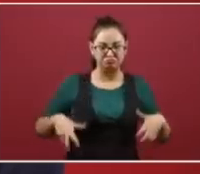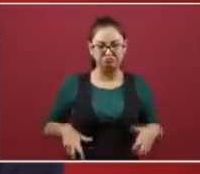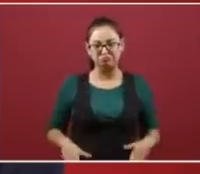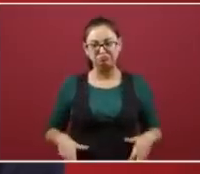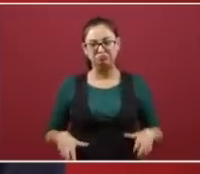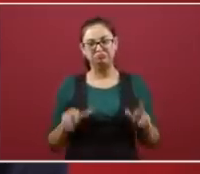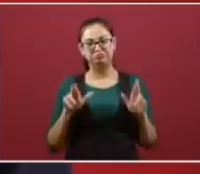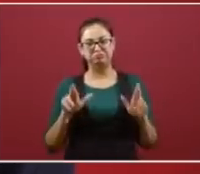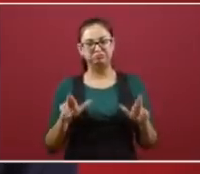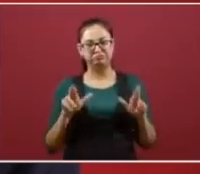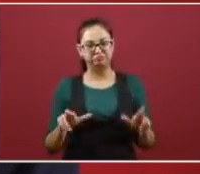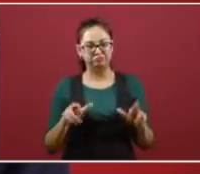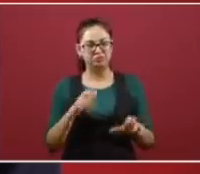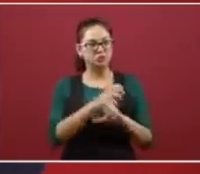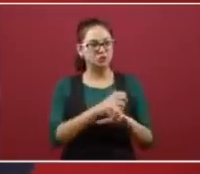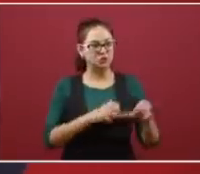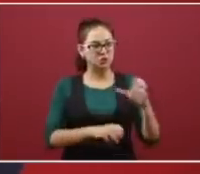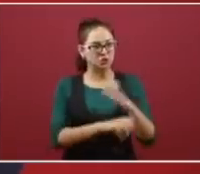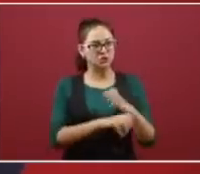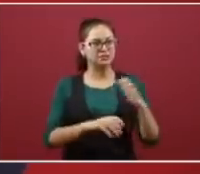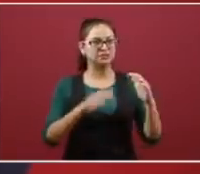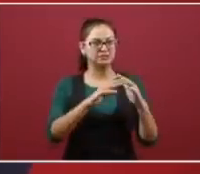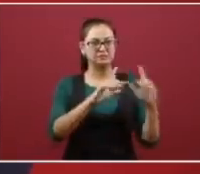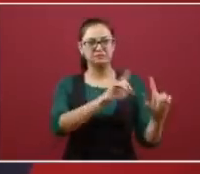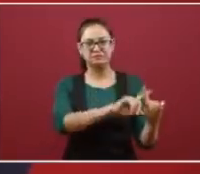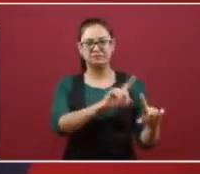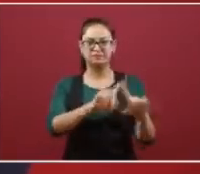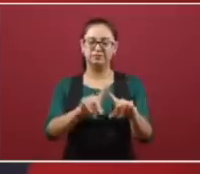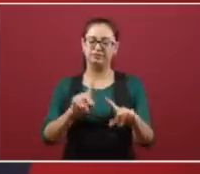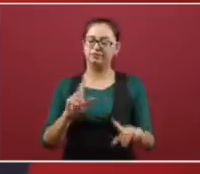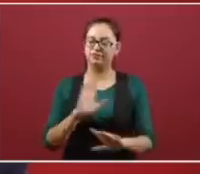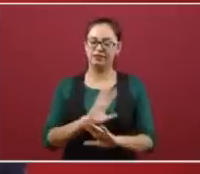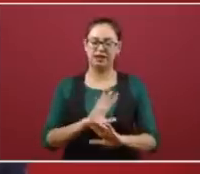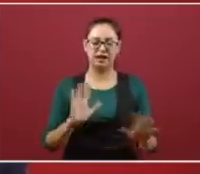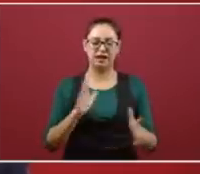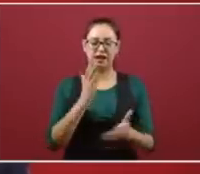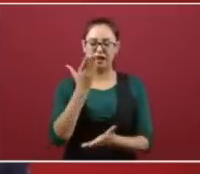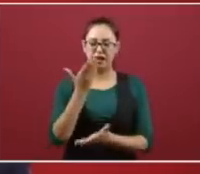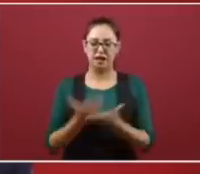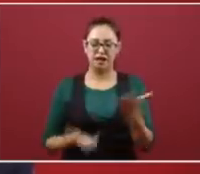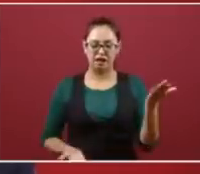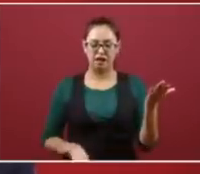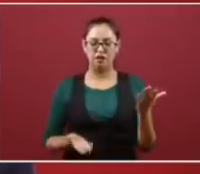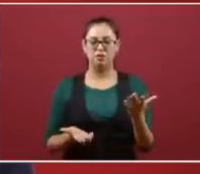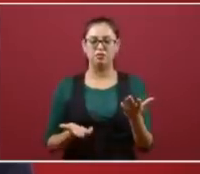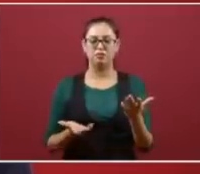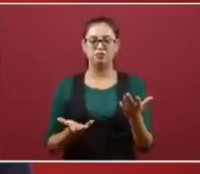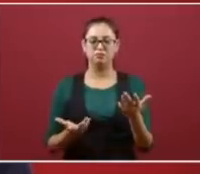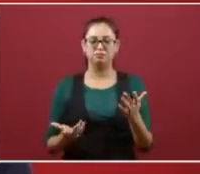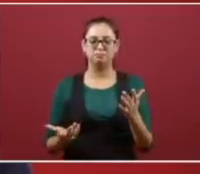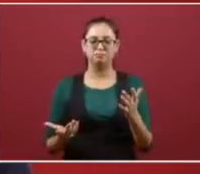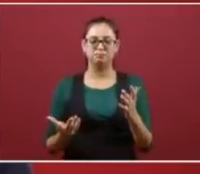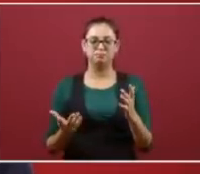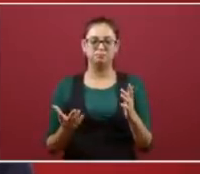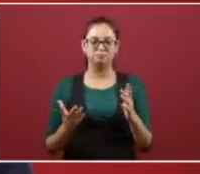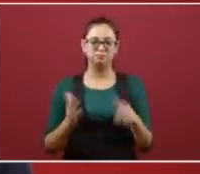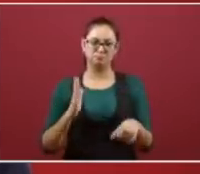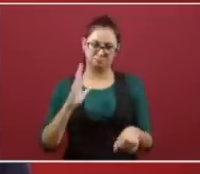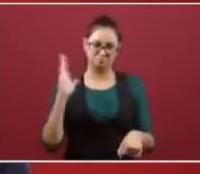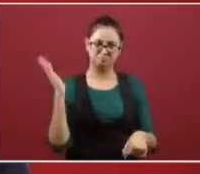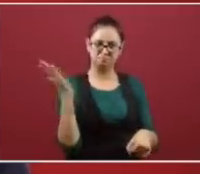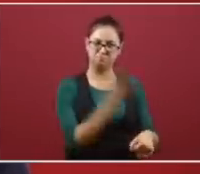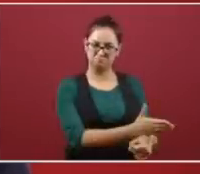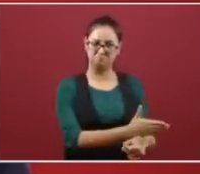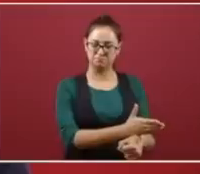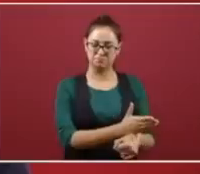obtienen bienes ahora va a ver además del castigo